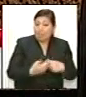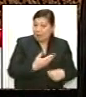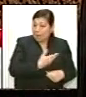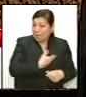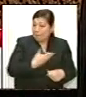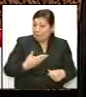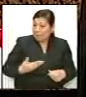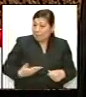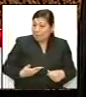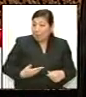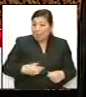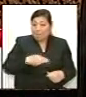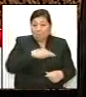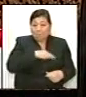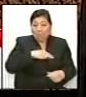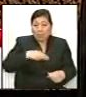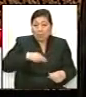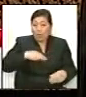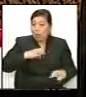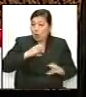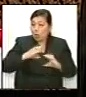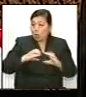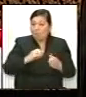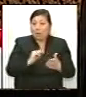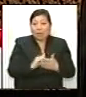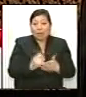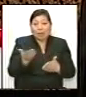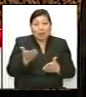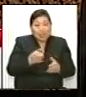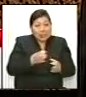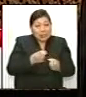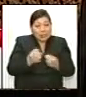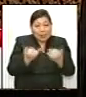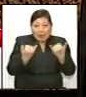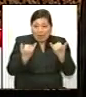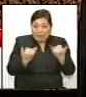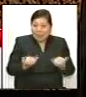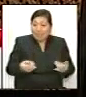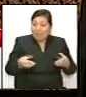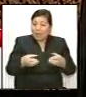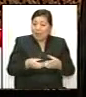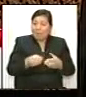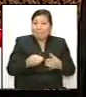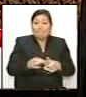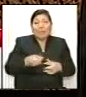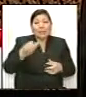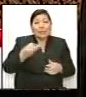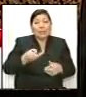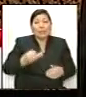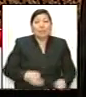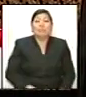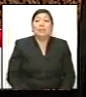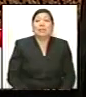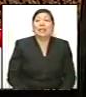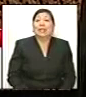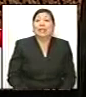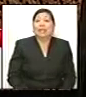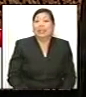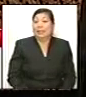presidente, el ministro de Transportes y Comunicaciones, y que dé cuenta a esta comisión, que por especialidad le corresponde,